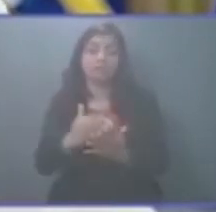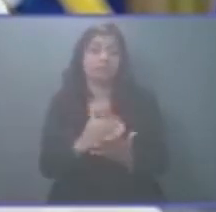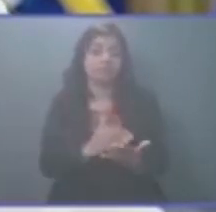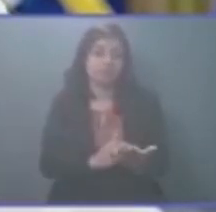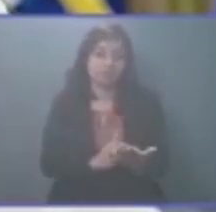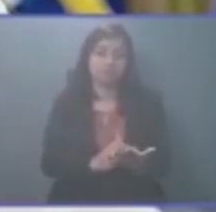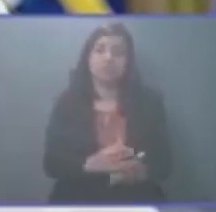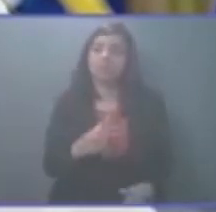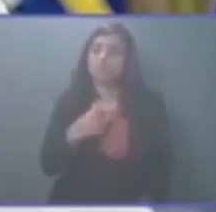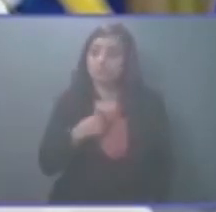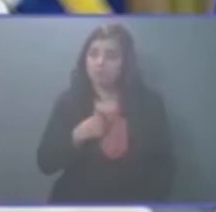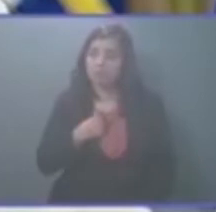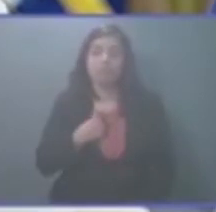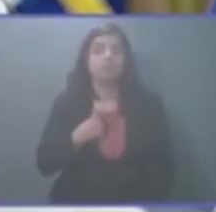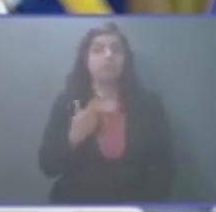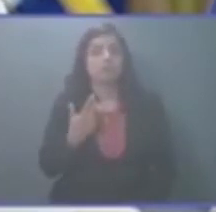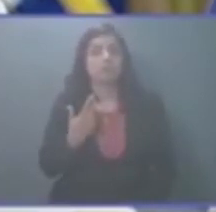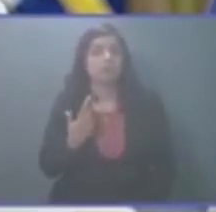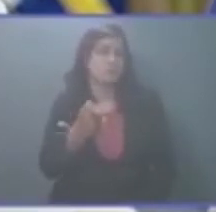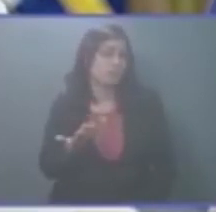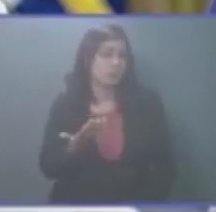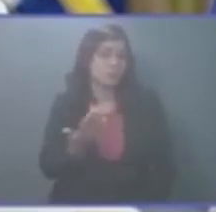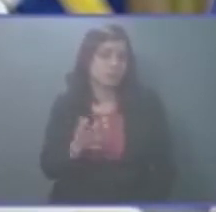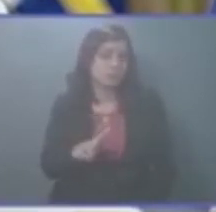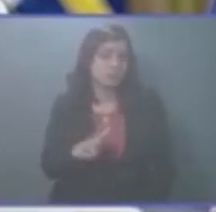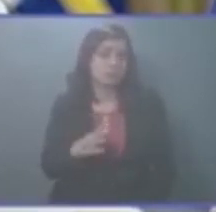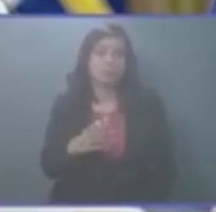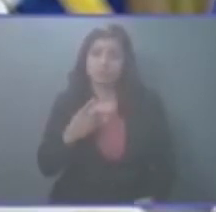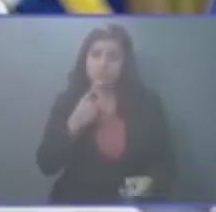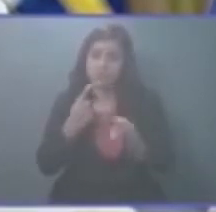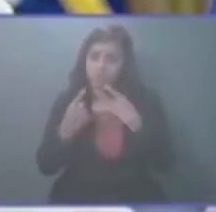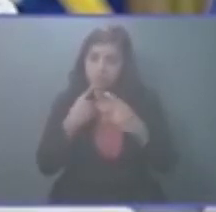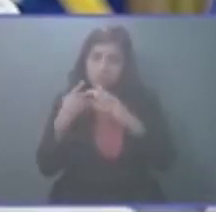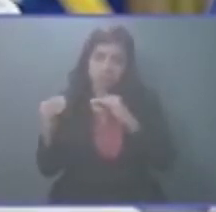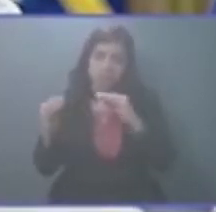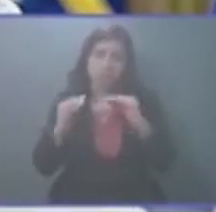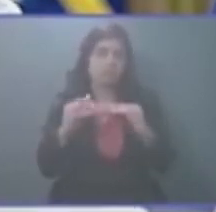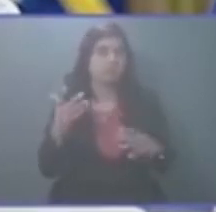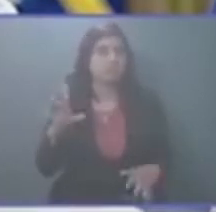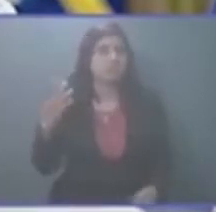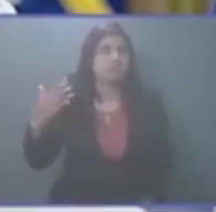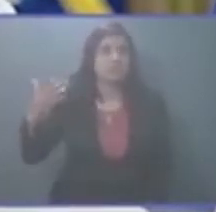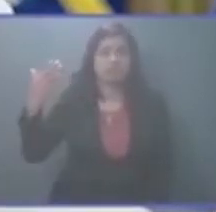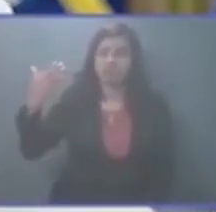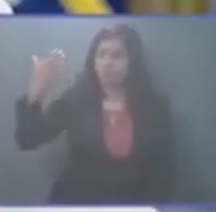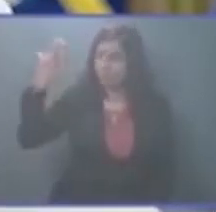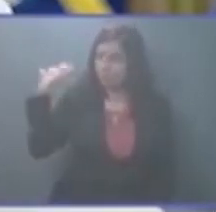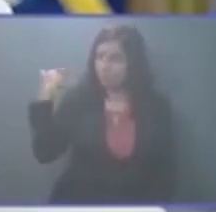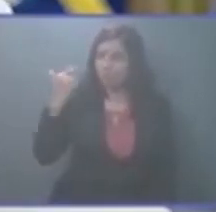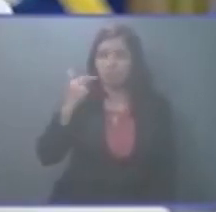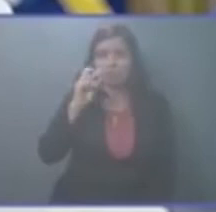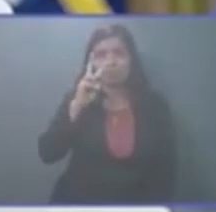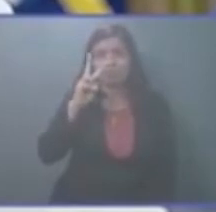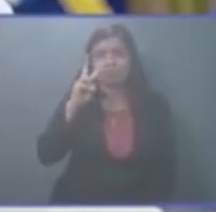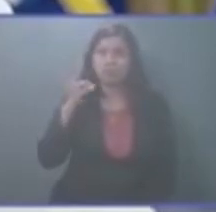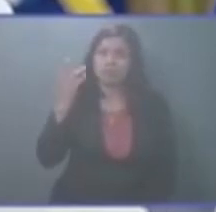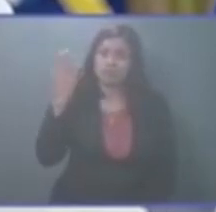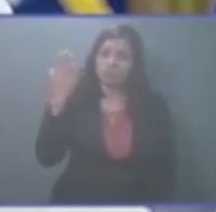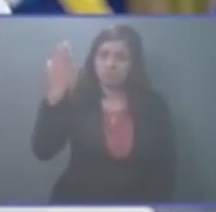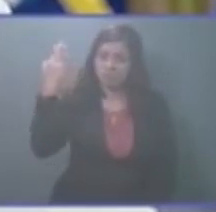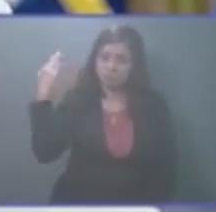he tenido la oportunidad de intercambiar con ellos desde hace un poco más de dos años